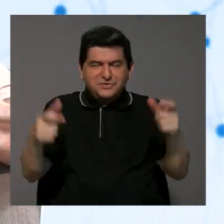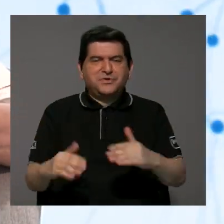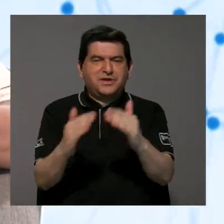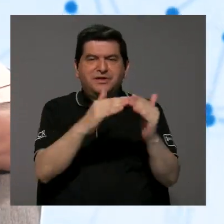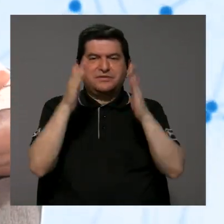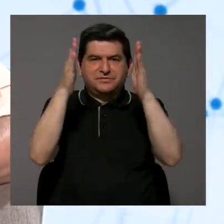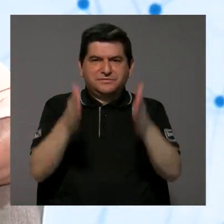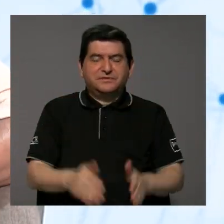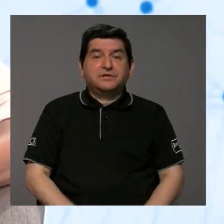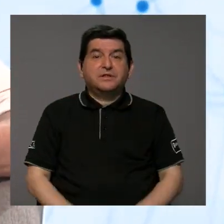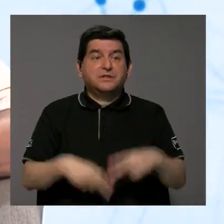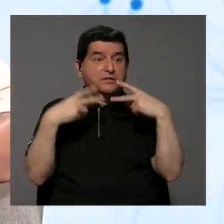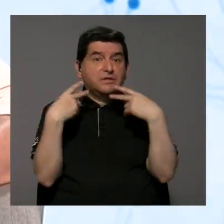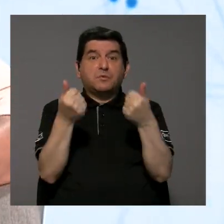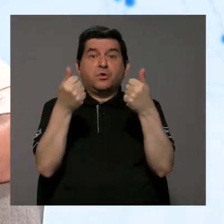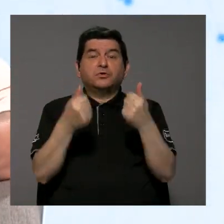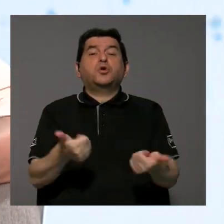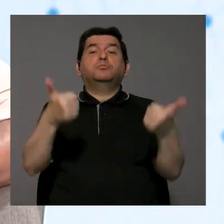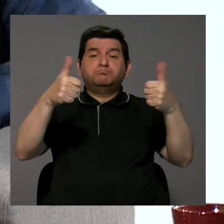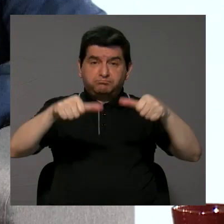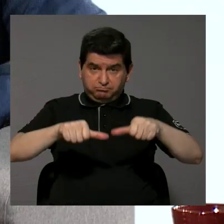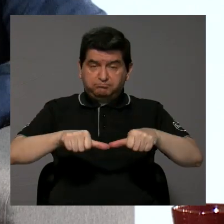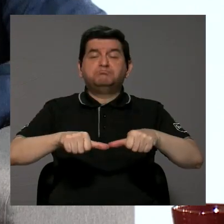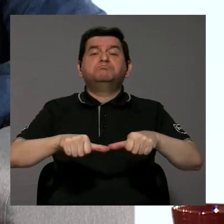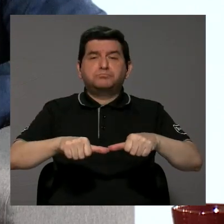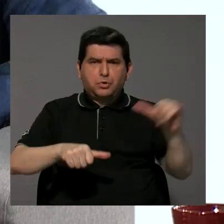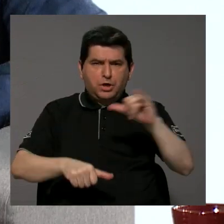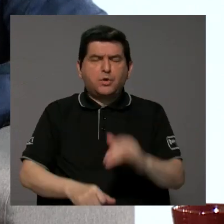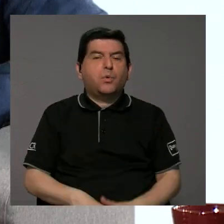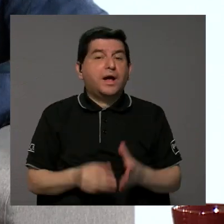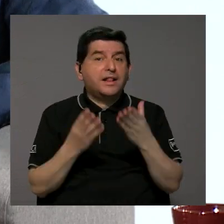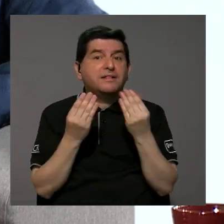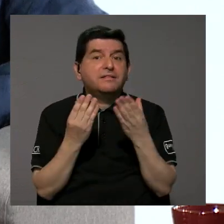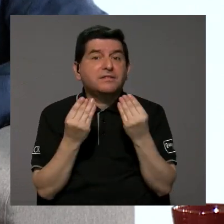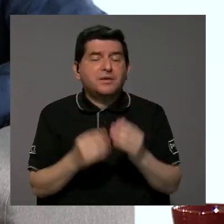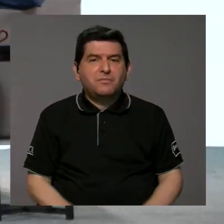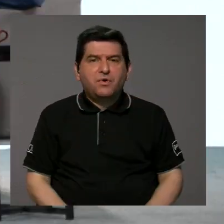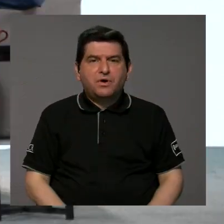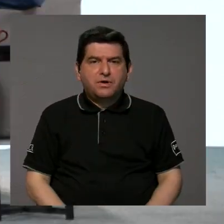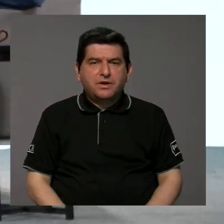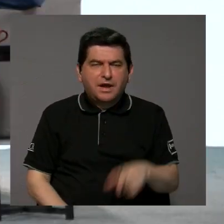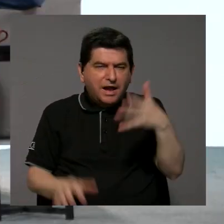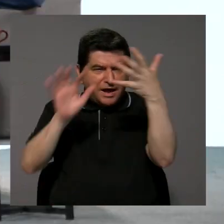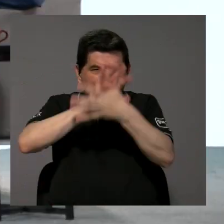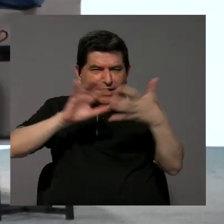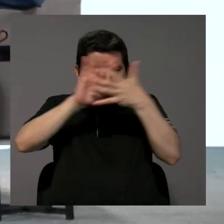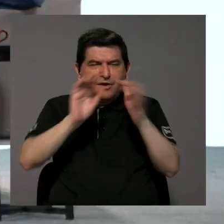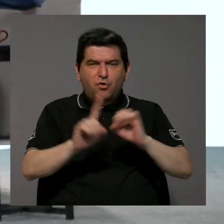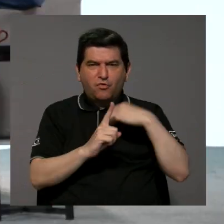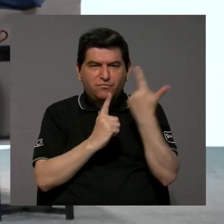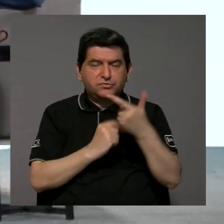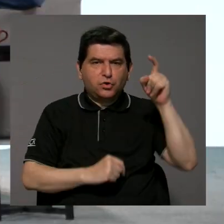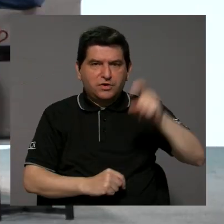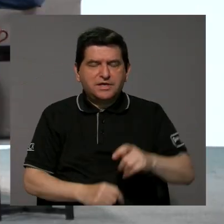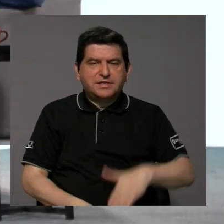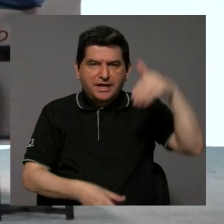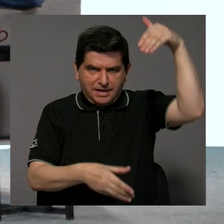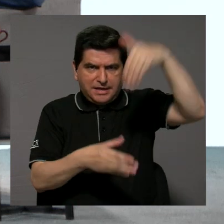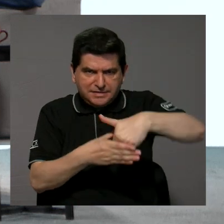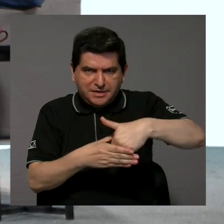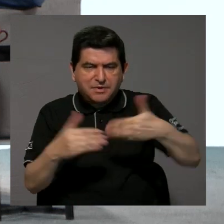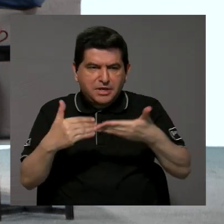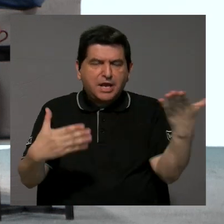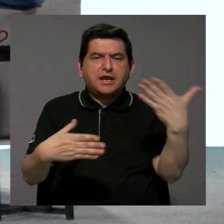mayorías ciudadanas, de repente estuvieron de acuerdo, también tuvieron mucho miedo al desorden social y pensaron que era